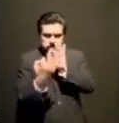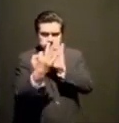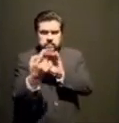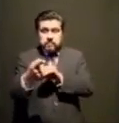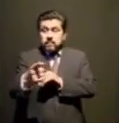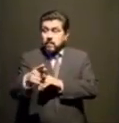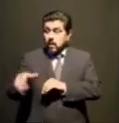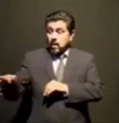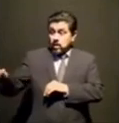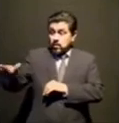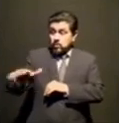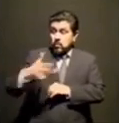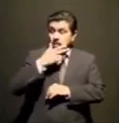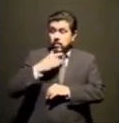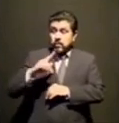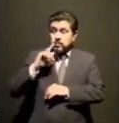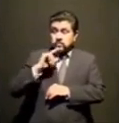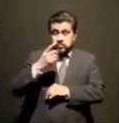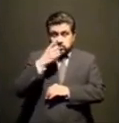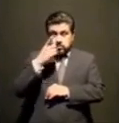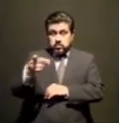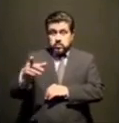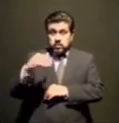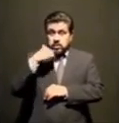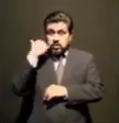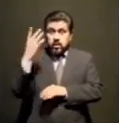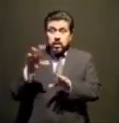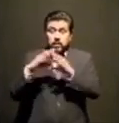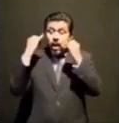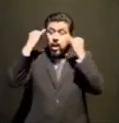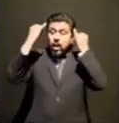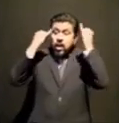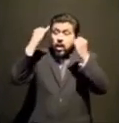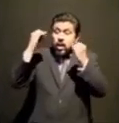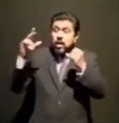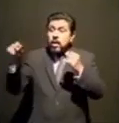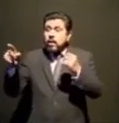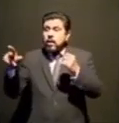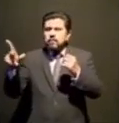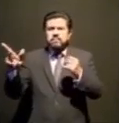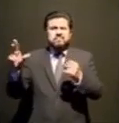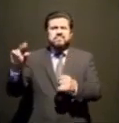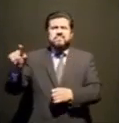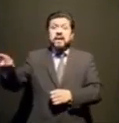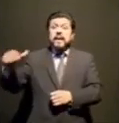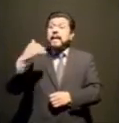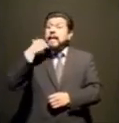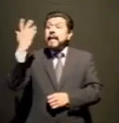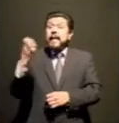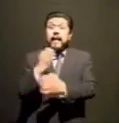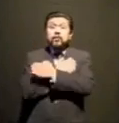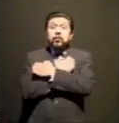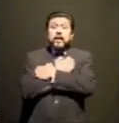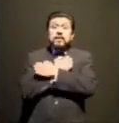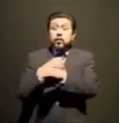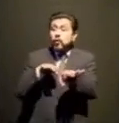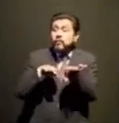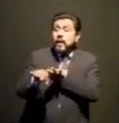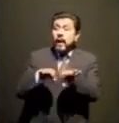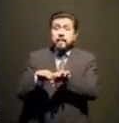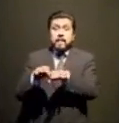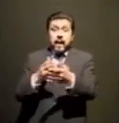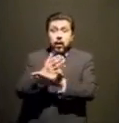no quieren ideologías, quieren calidad de vida, vivienda digna, empleos, educación,